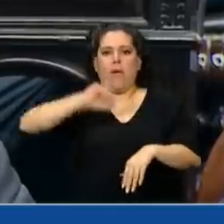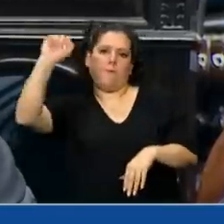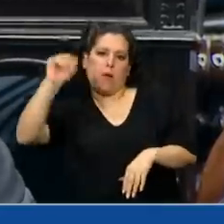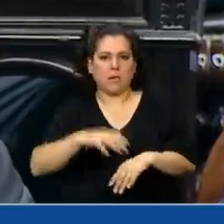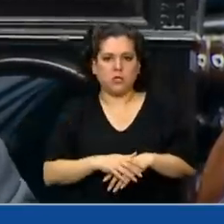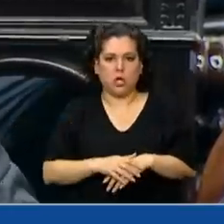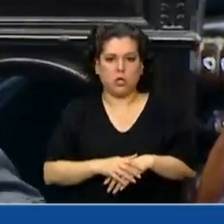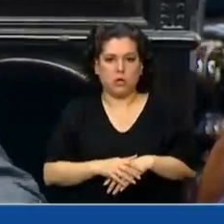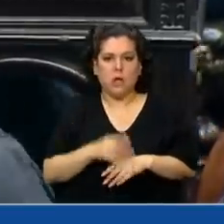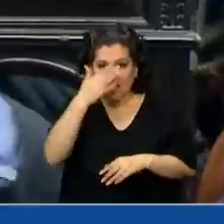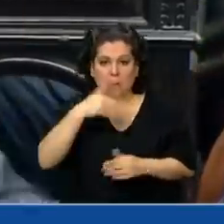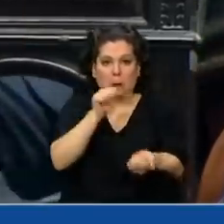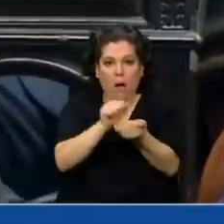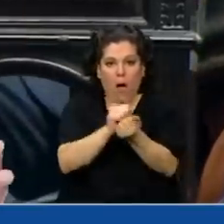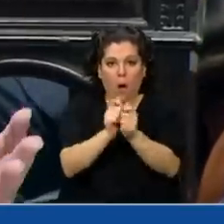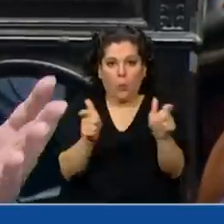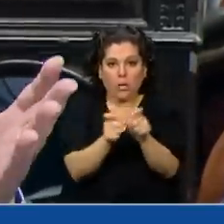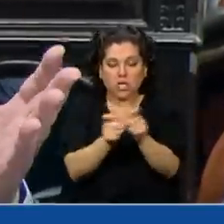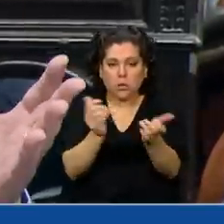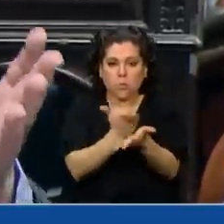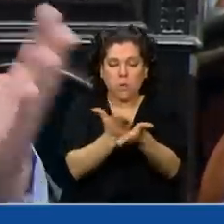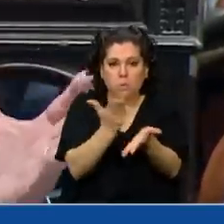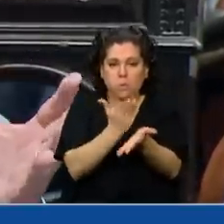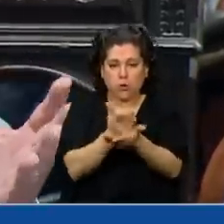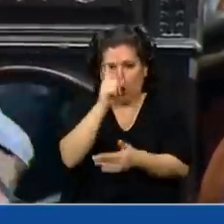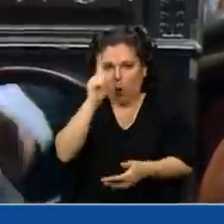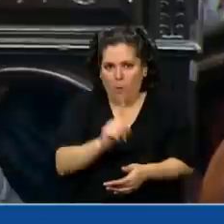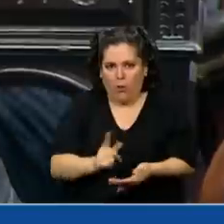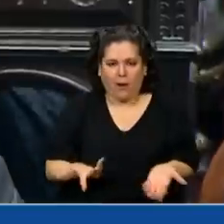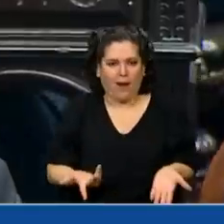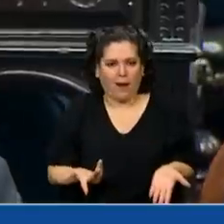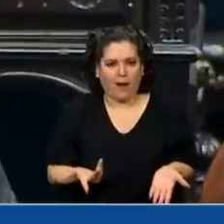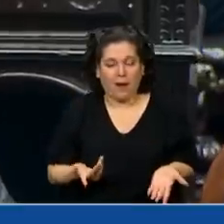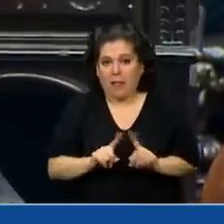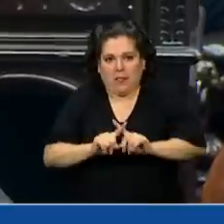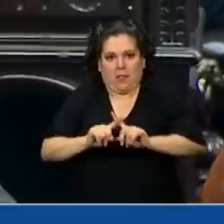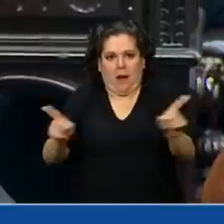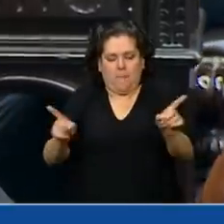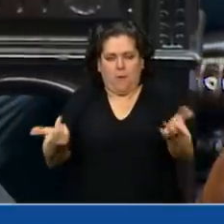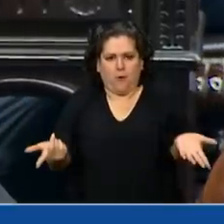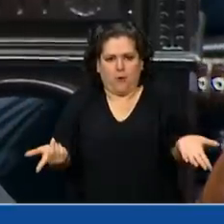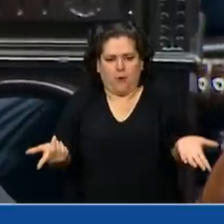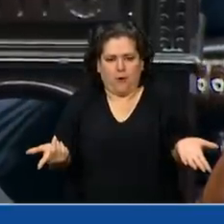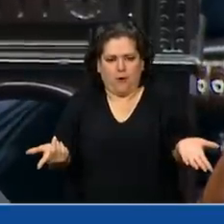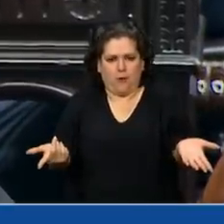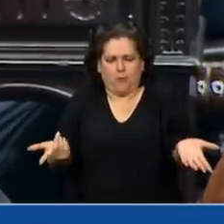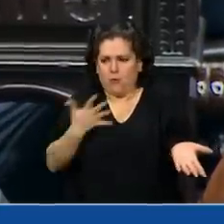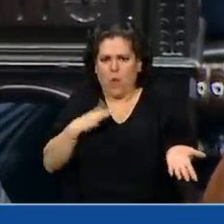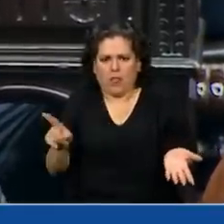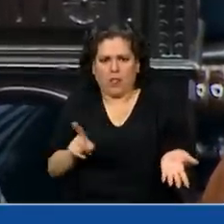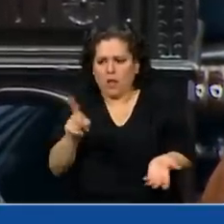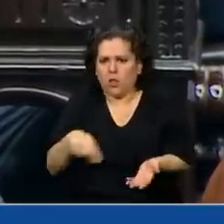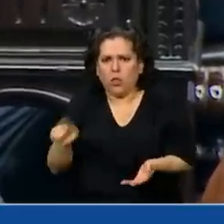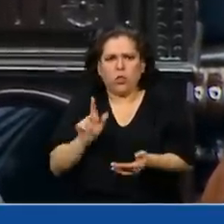le daban vuelta a la maquinita. Lo que no puedo entender tampoco, que me es sugestivo lo que